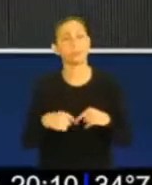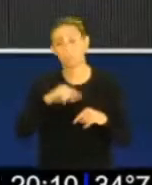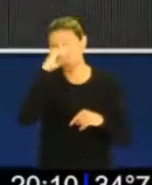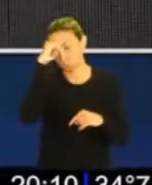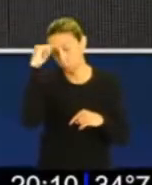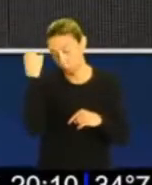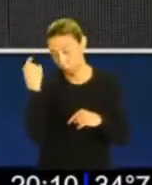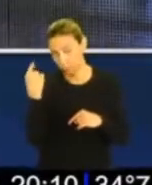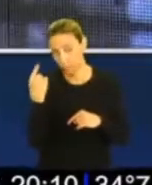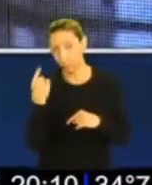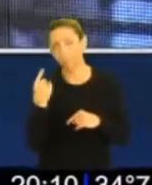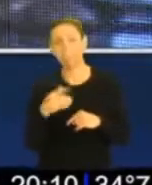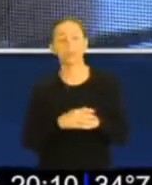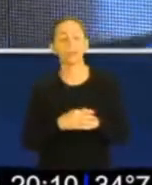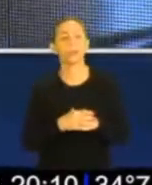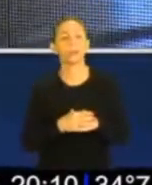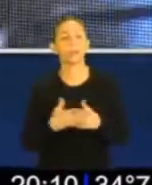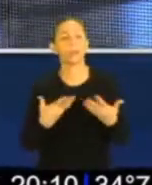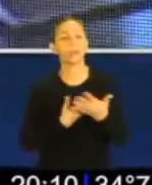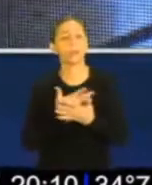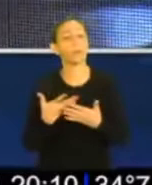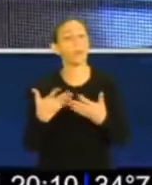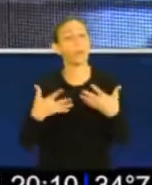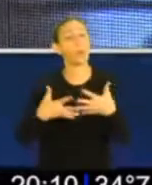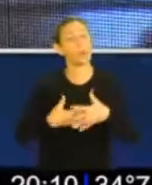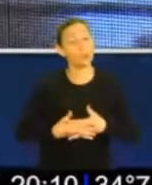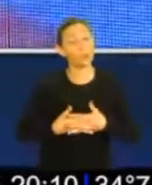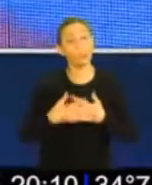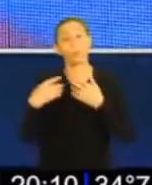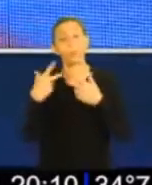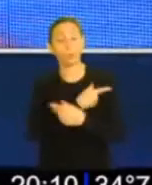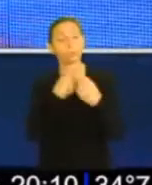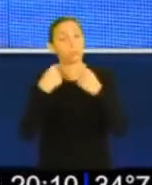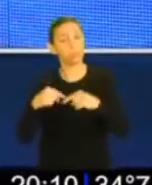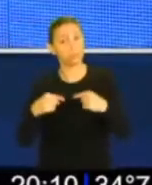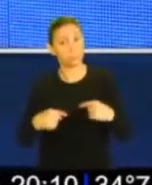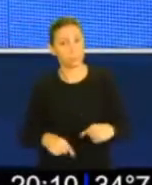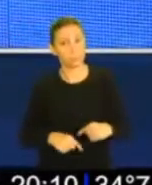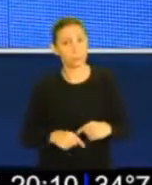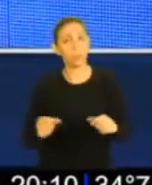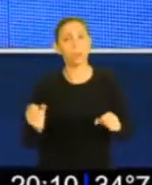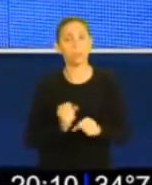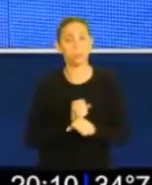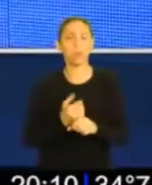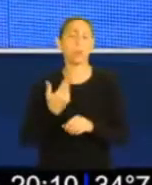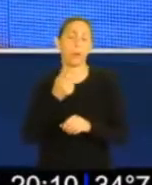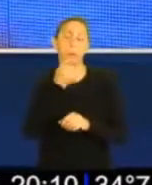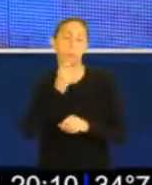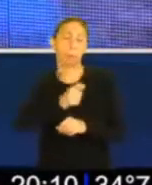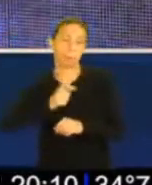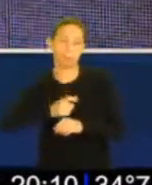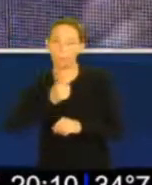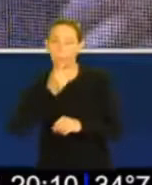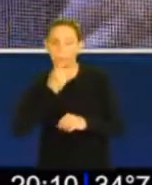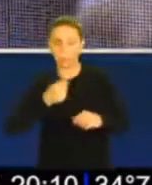nivel nacional que se realizó justamente para la combinación de vacunas y estamos colocando esos esquemas aprobados. Hubo mucha gente, por